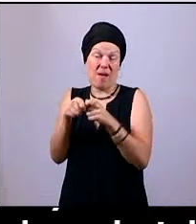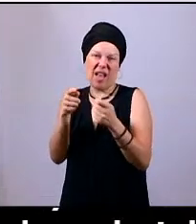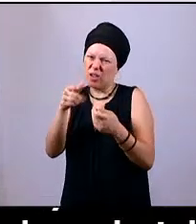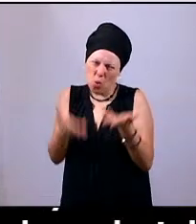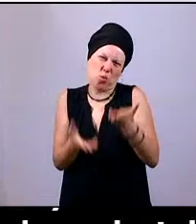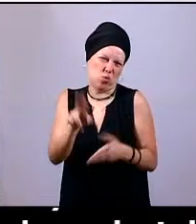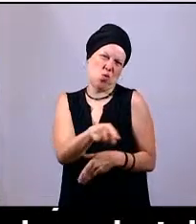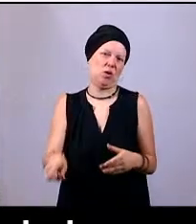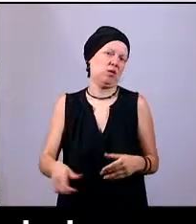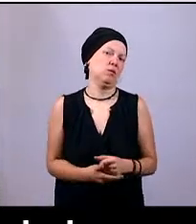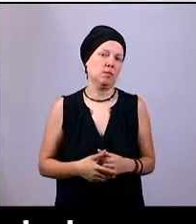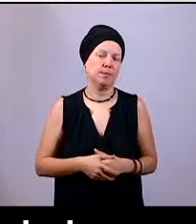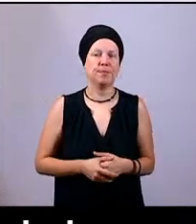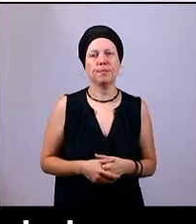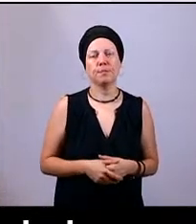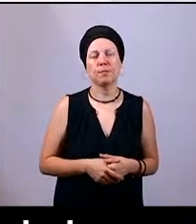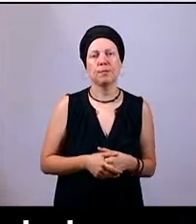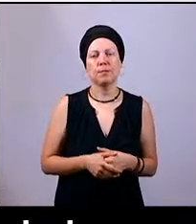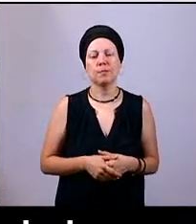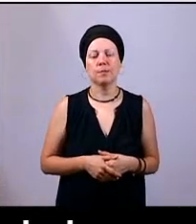injusto.